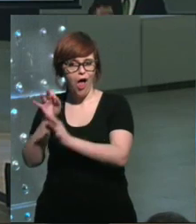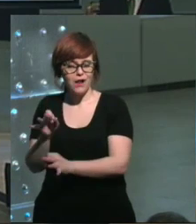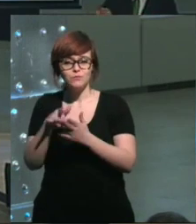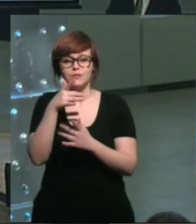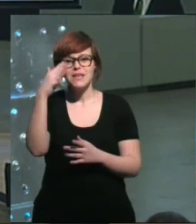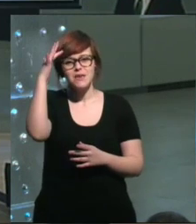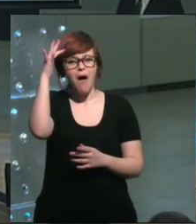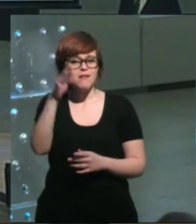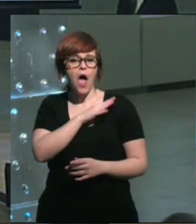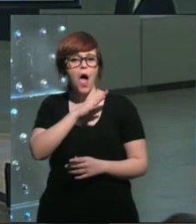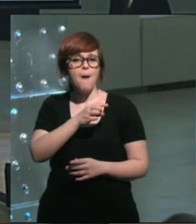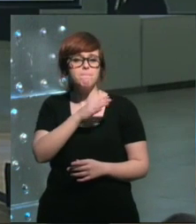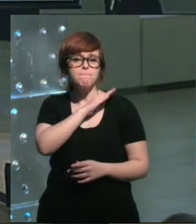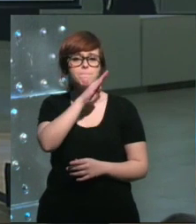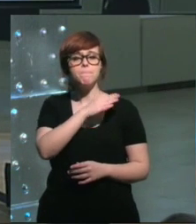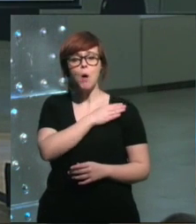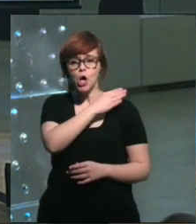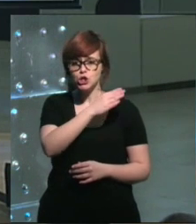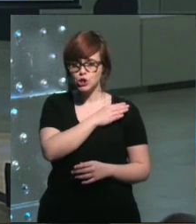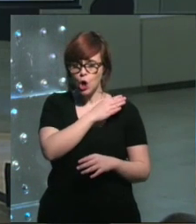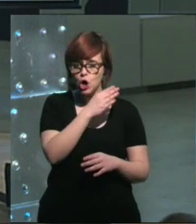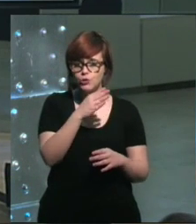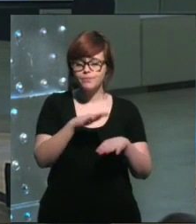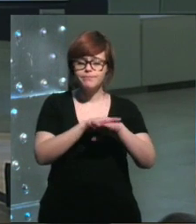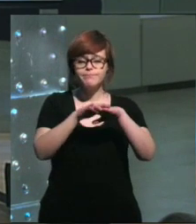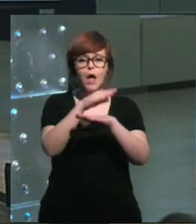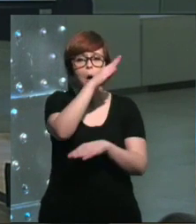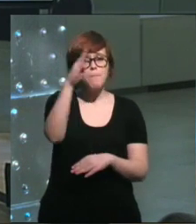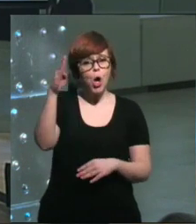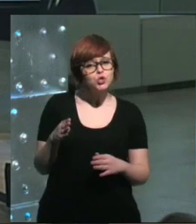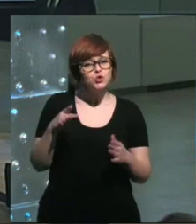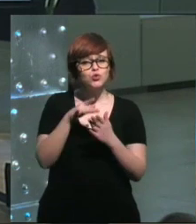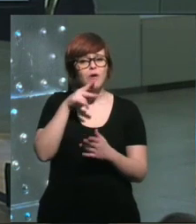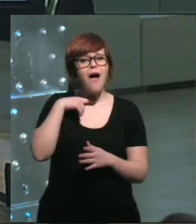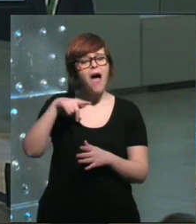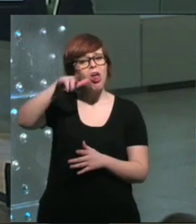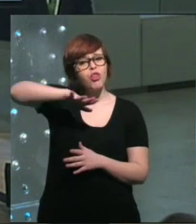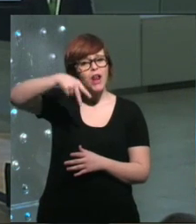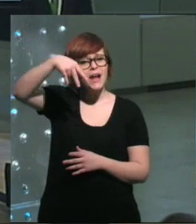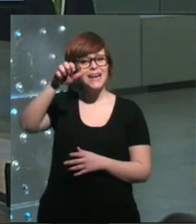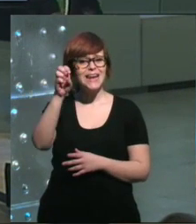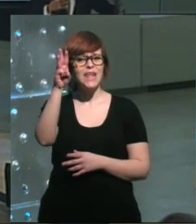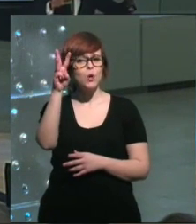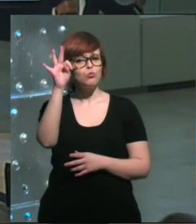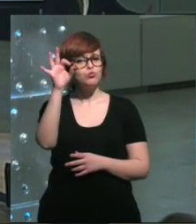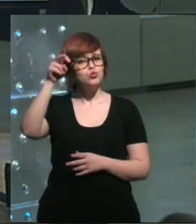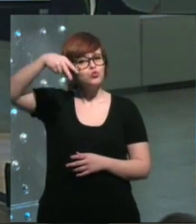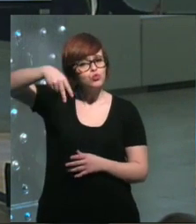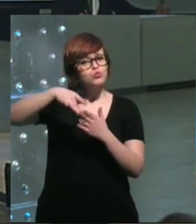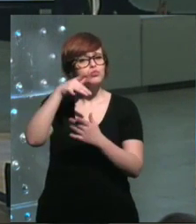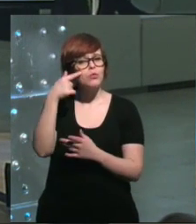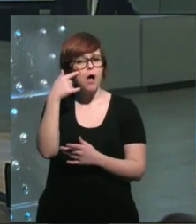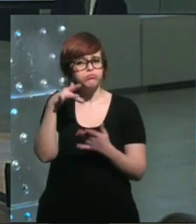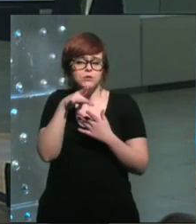Boston en Newton, que sería muy similar. Pues sabíamos que con el código postal 02130 en Newton era una comunidad, ¿cómo le llaman